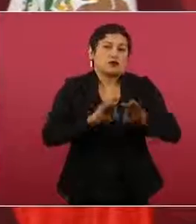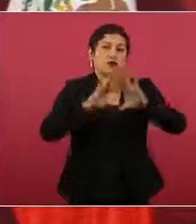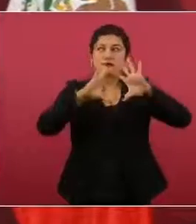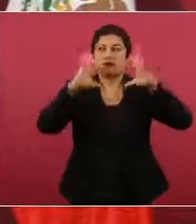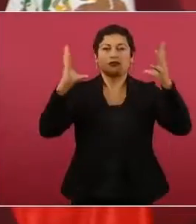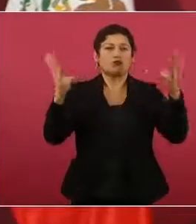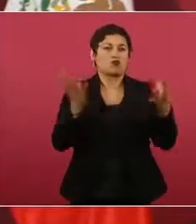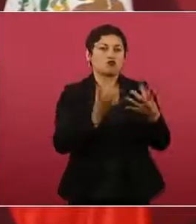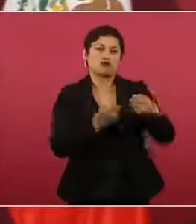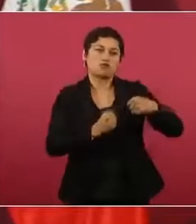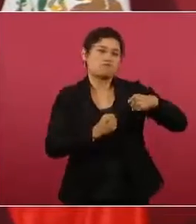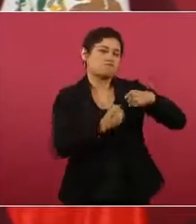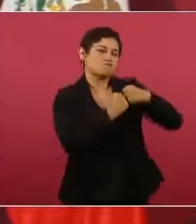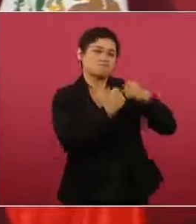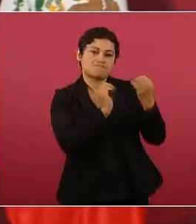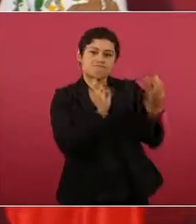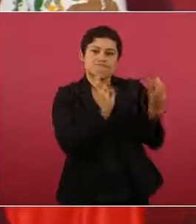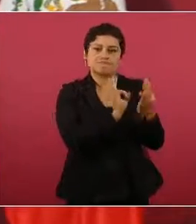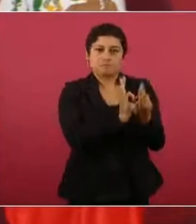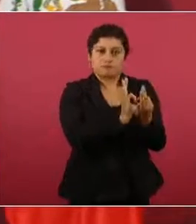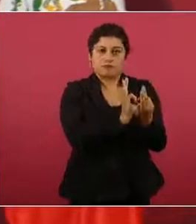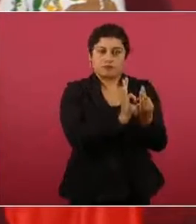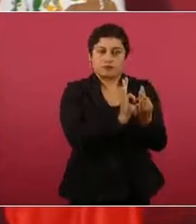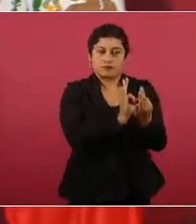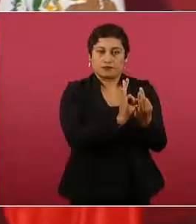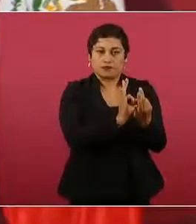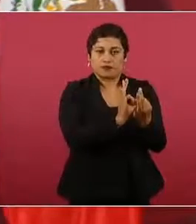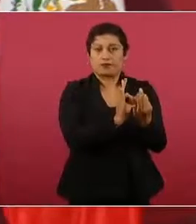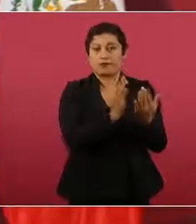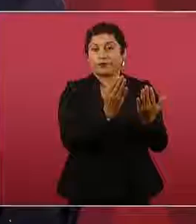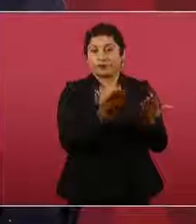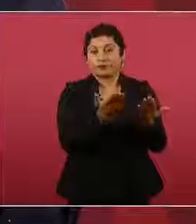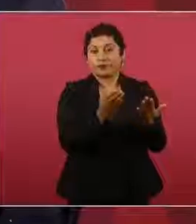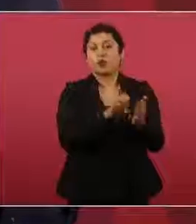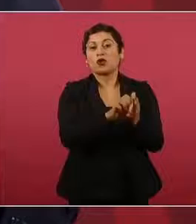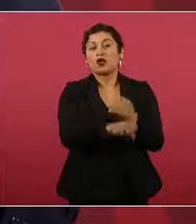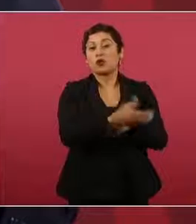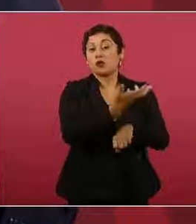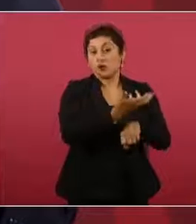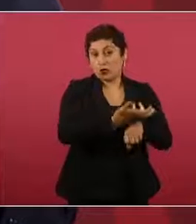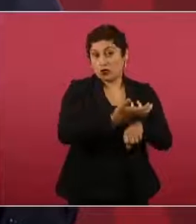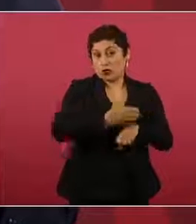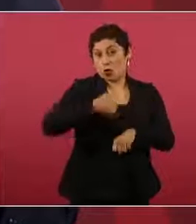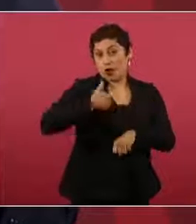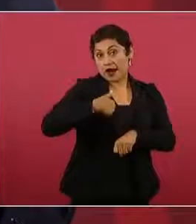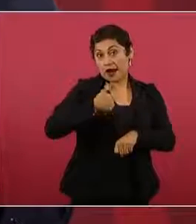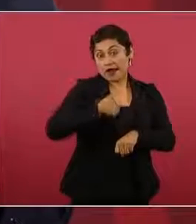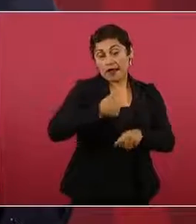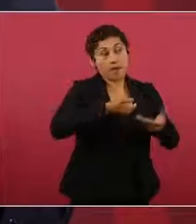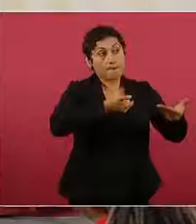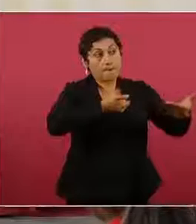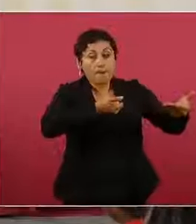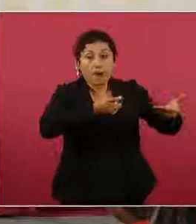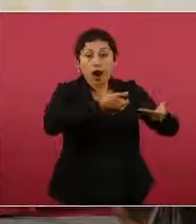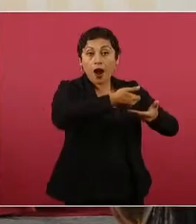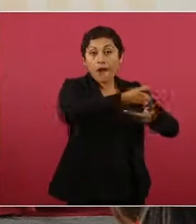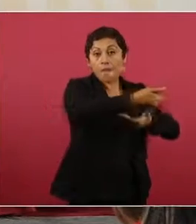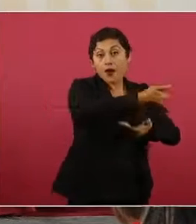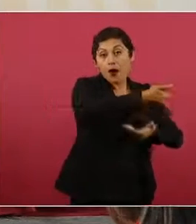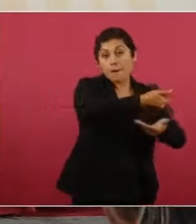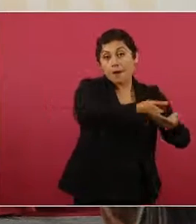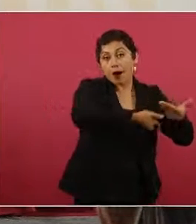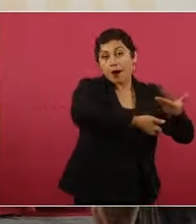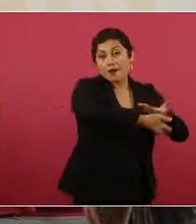el intercambio comercial con Estados Unidos y con Canadá nos permite